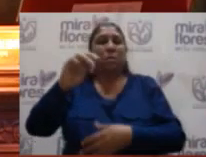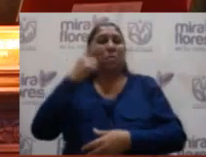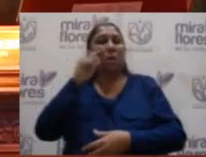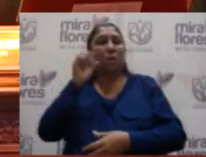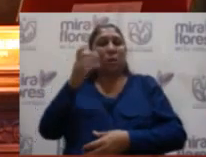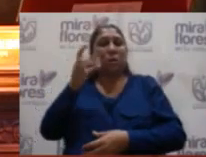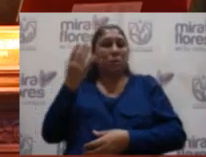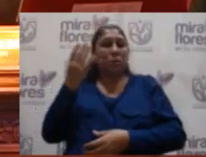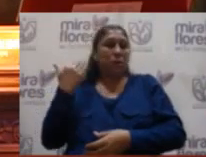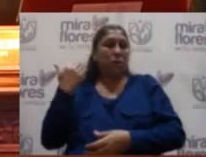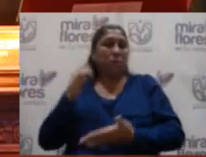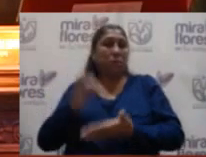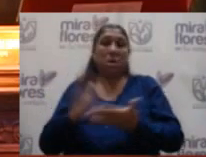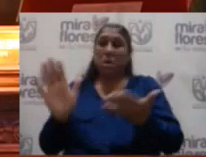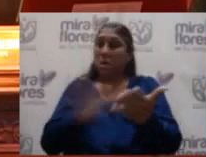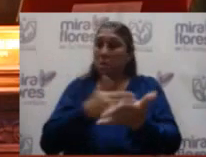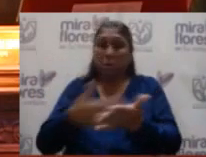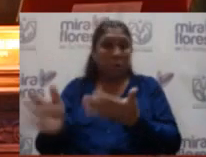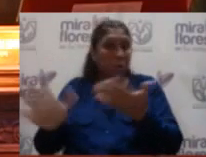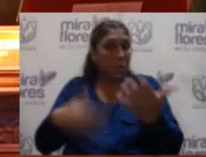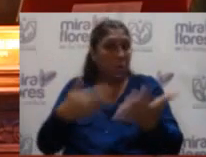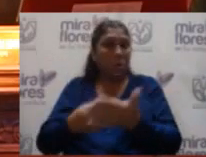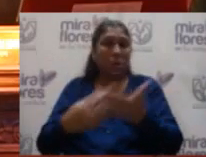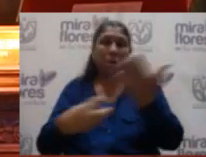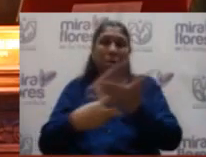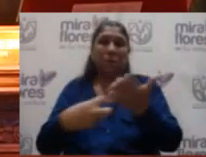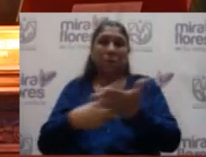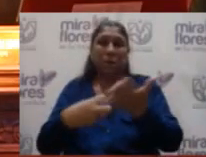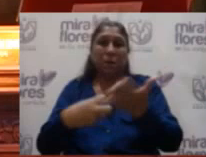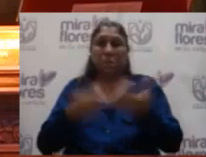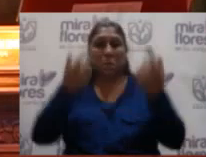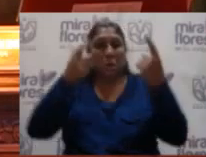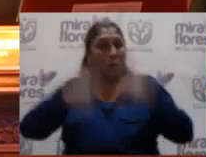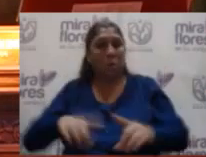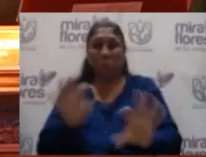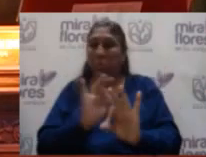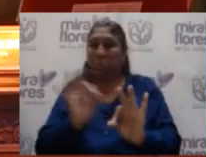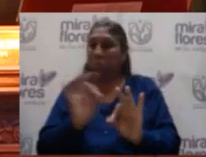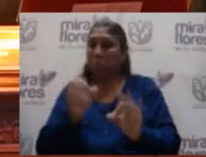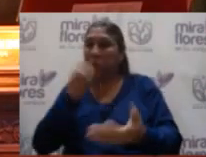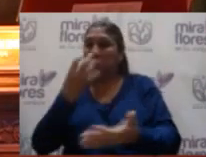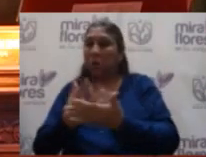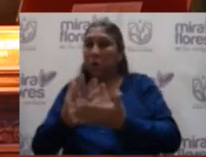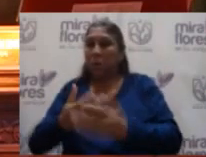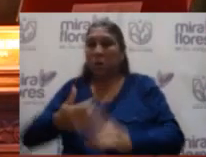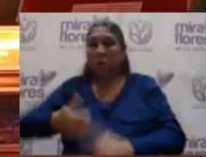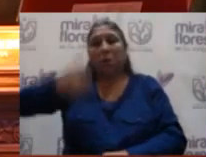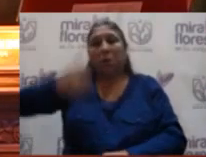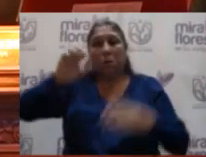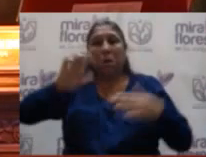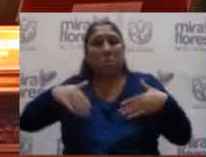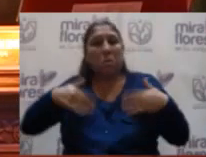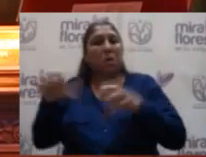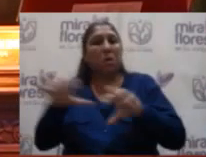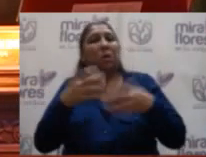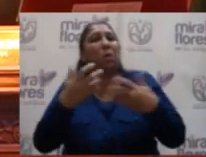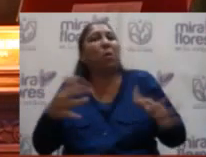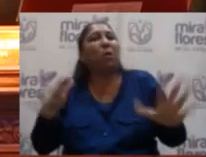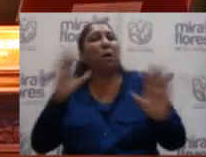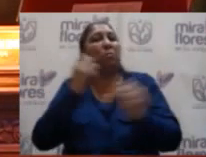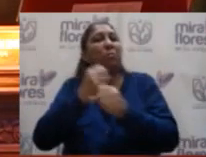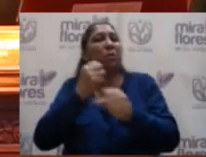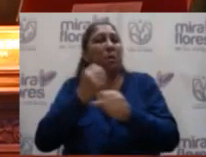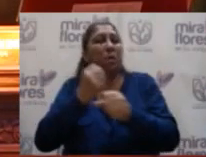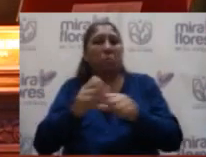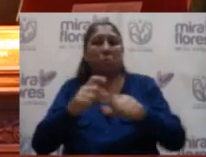corrientes, y que en caso estos no llegaran, el presente acuerdo quedará sin efecto y el titular de la entidad podrá realizar sus funciones normalmente